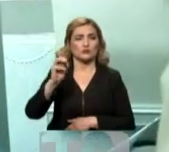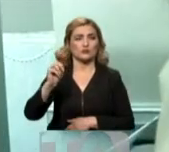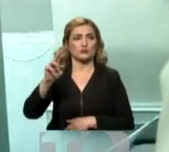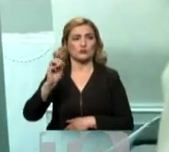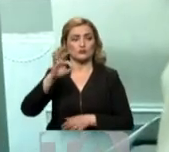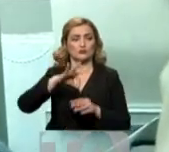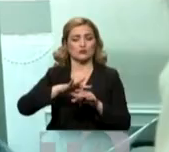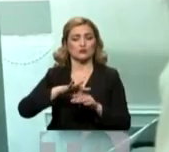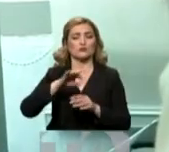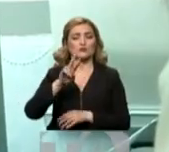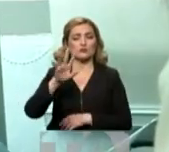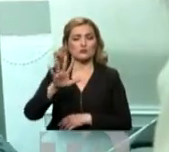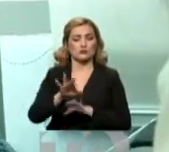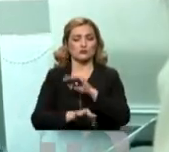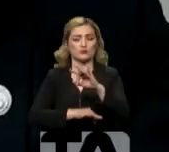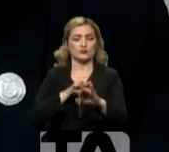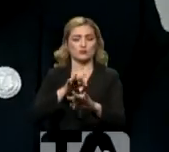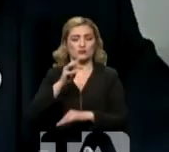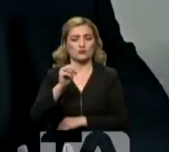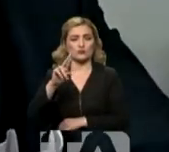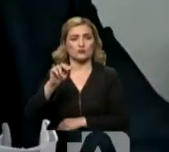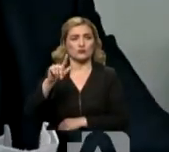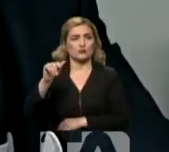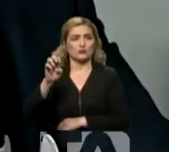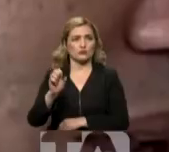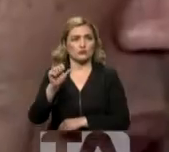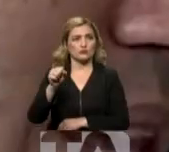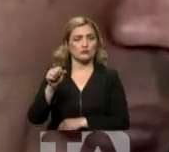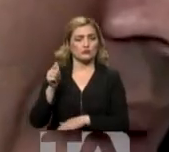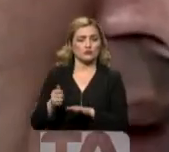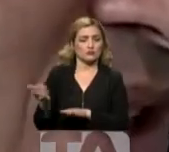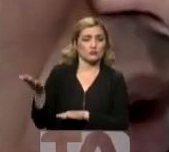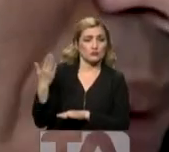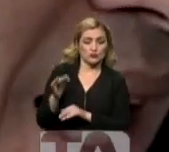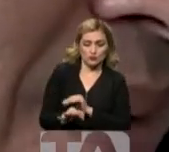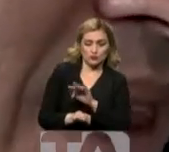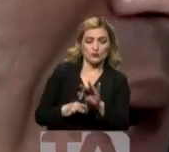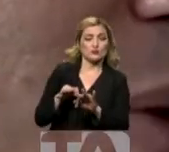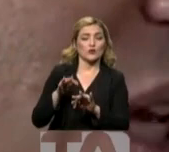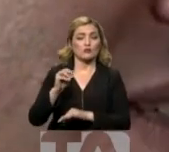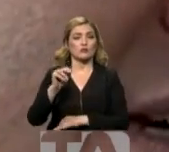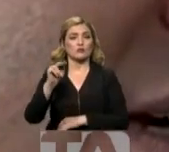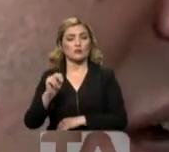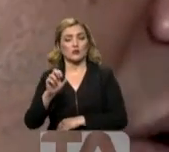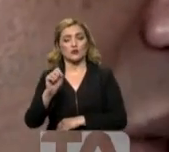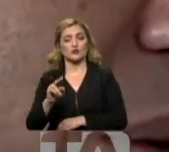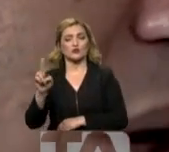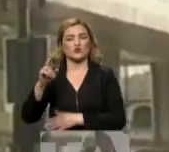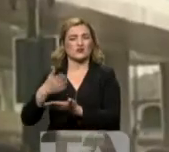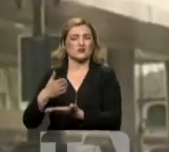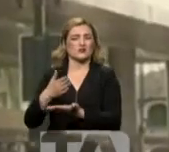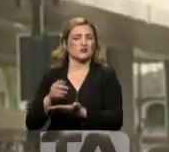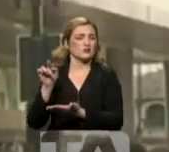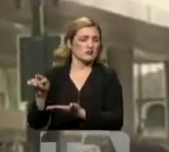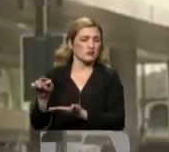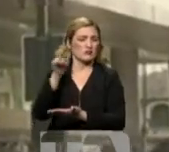y reemplazará a Francisco Morales, quien por ser el juez de sala más antiguo subrogó a Gabriel Mansur, suspendido en sus funciones luego